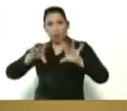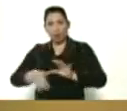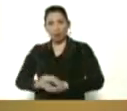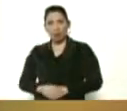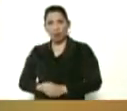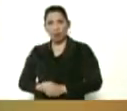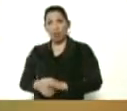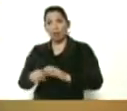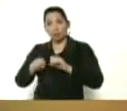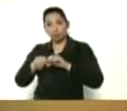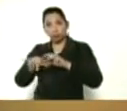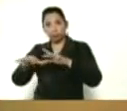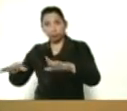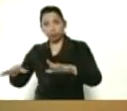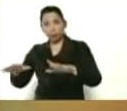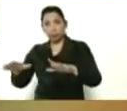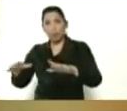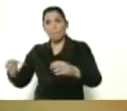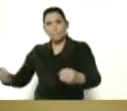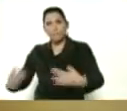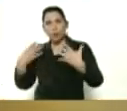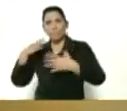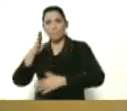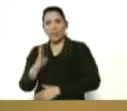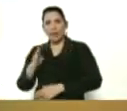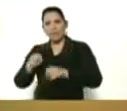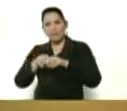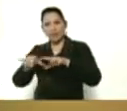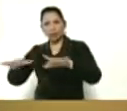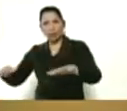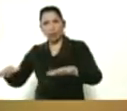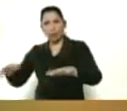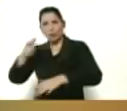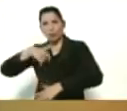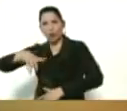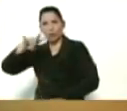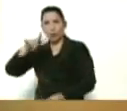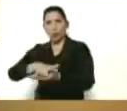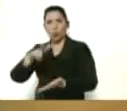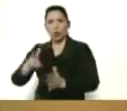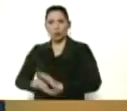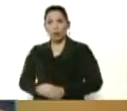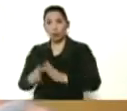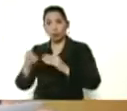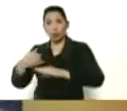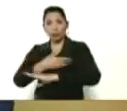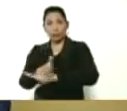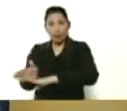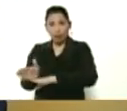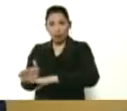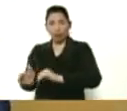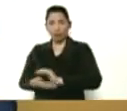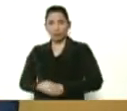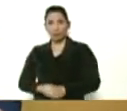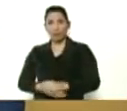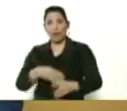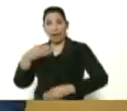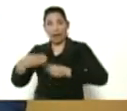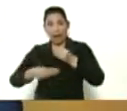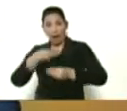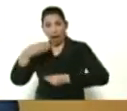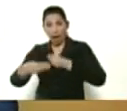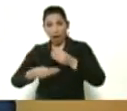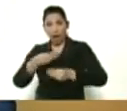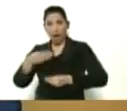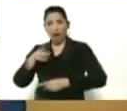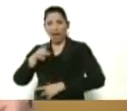virus mutó al virus B, que es el virus que infectó a la población de Wuhan. Todo ese tiempo que tardó es lo que ha generado